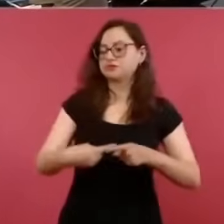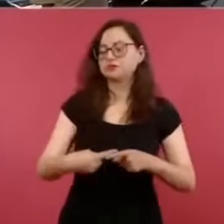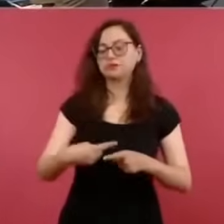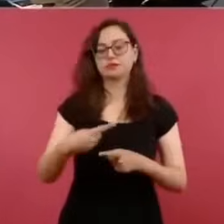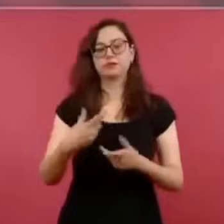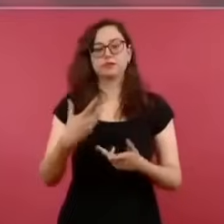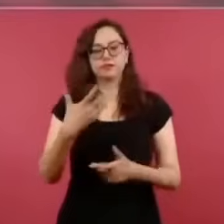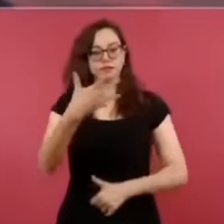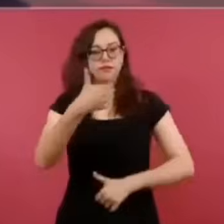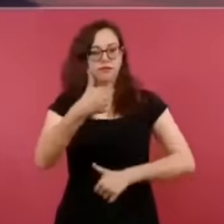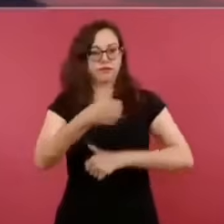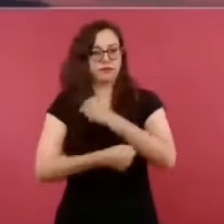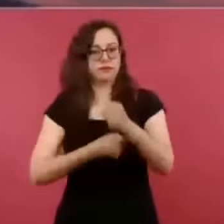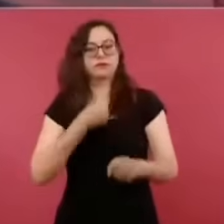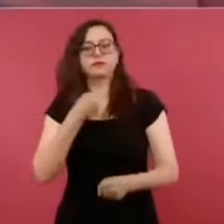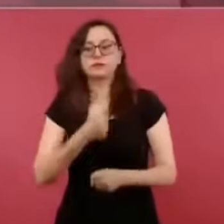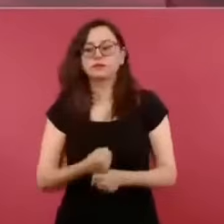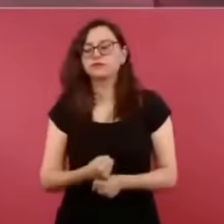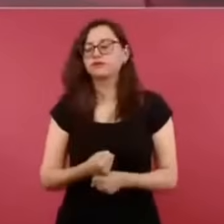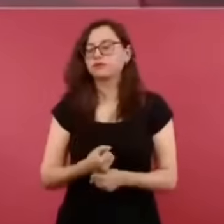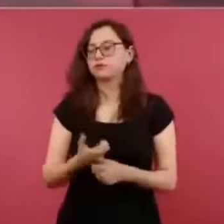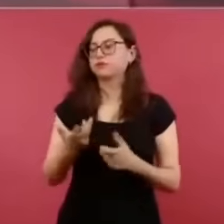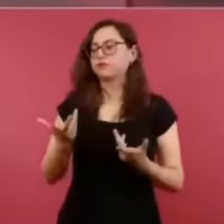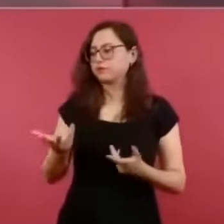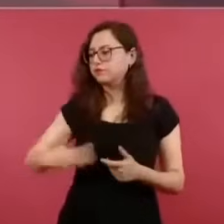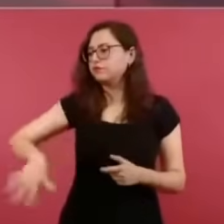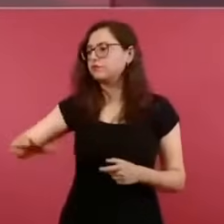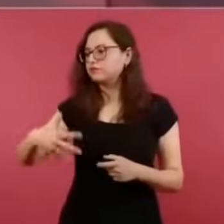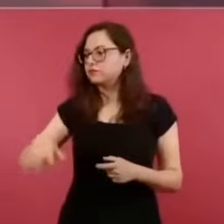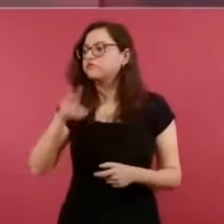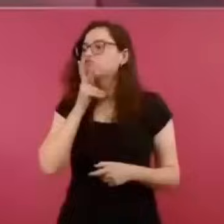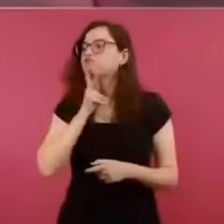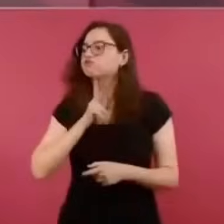exploratorios y aquí están los resultados.